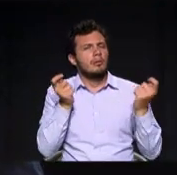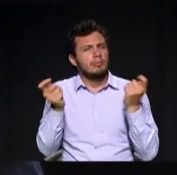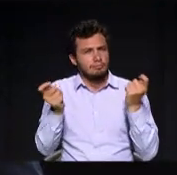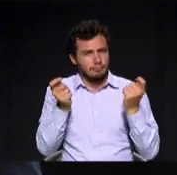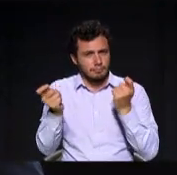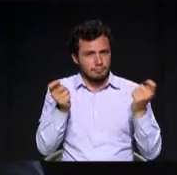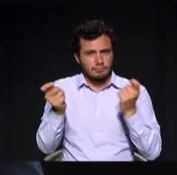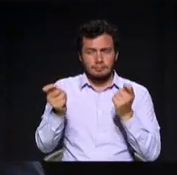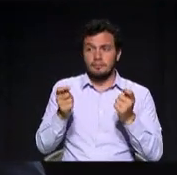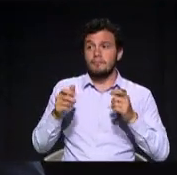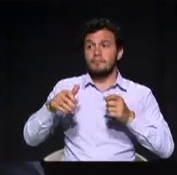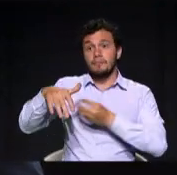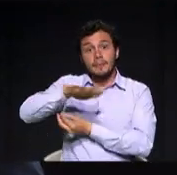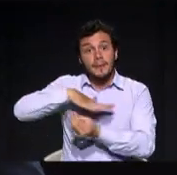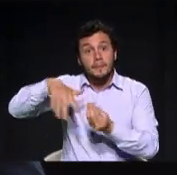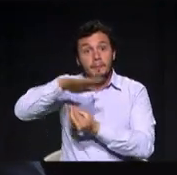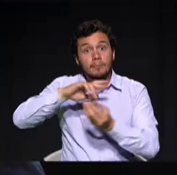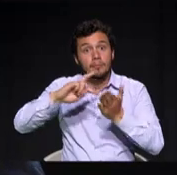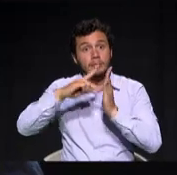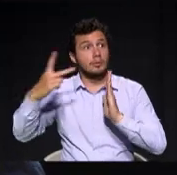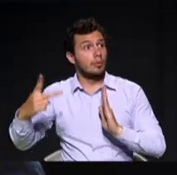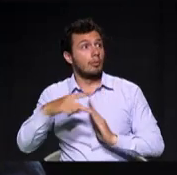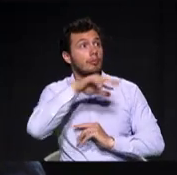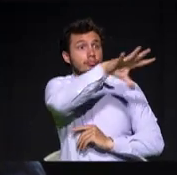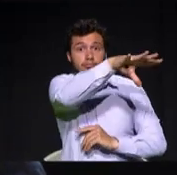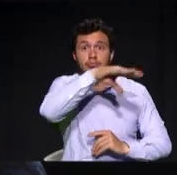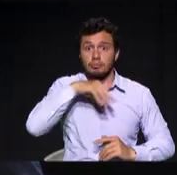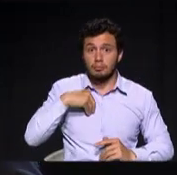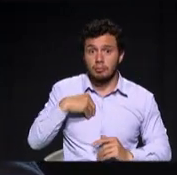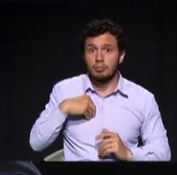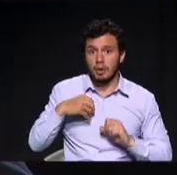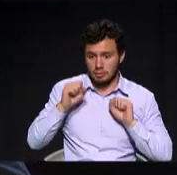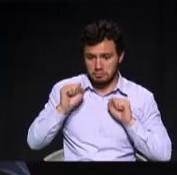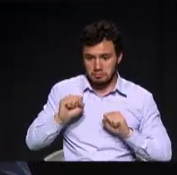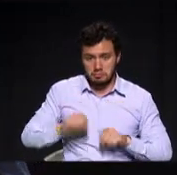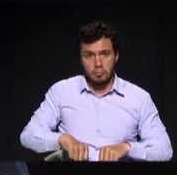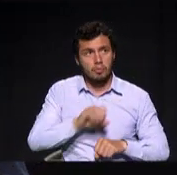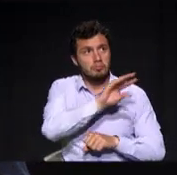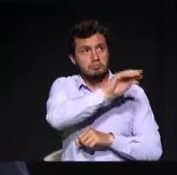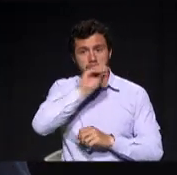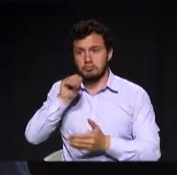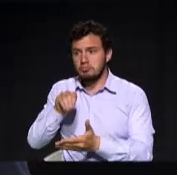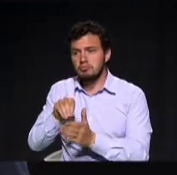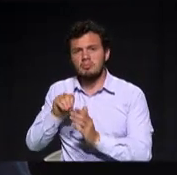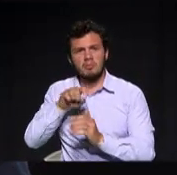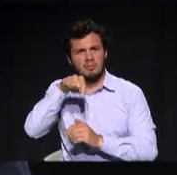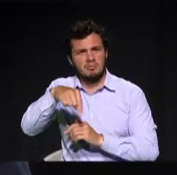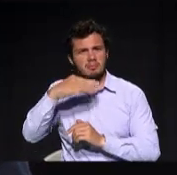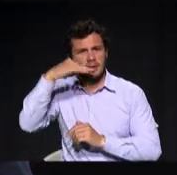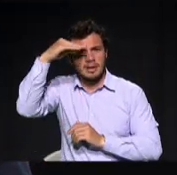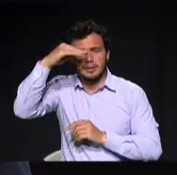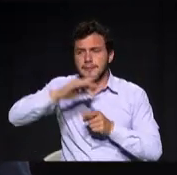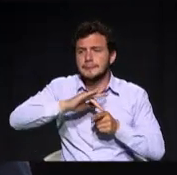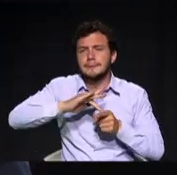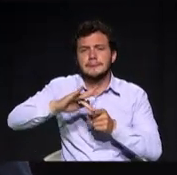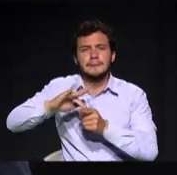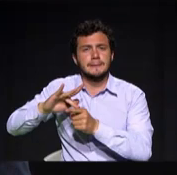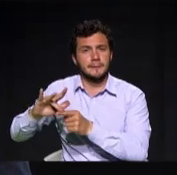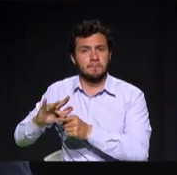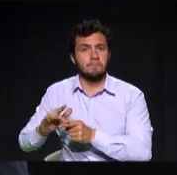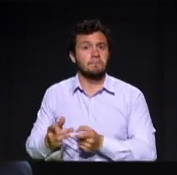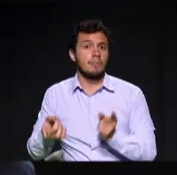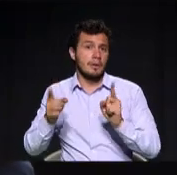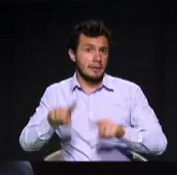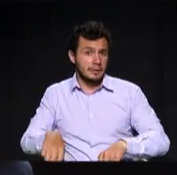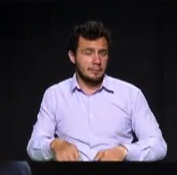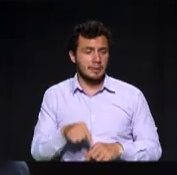tecnología y eso lo tenemos que acoger y lo tenemos que implementar hay que continuar con la conversión de los automotores a energías limpias